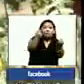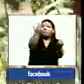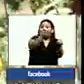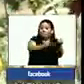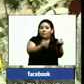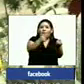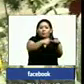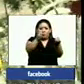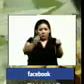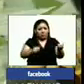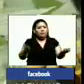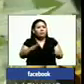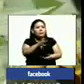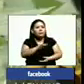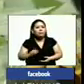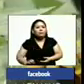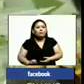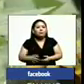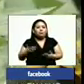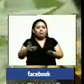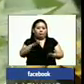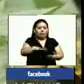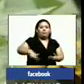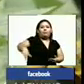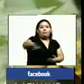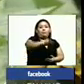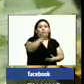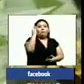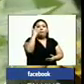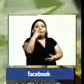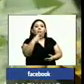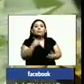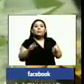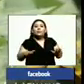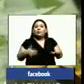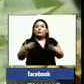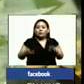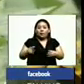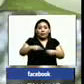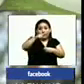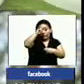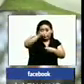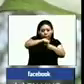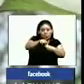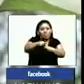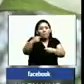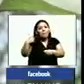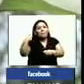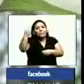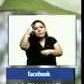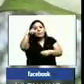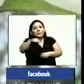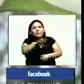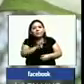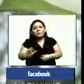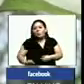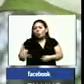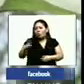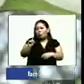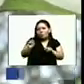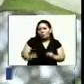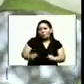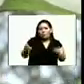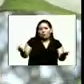podemos también hacerlo acá En nuestro país Un campo encantador Una siembra que muchos pensaron Que en El Salvador No se